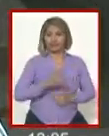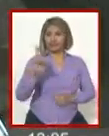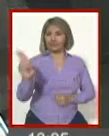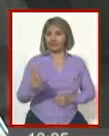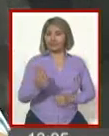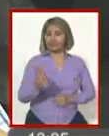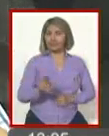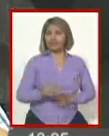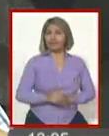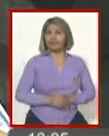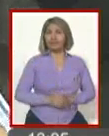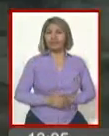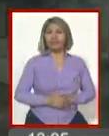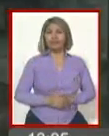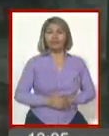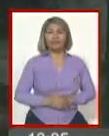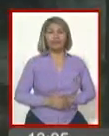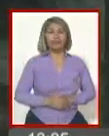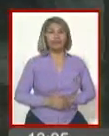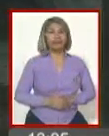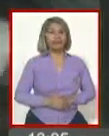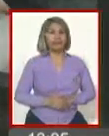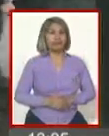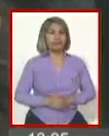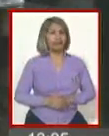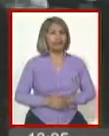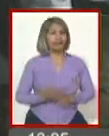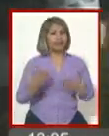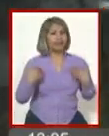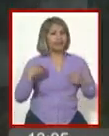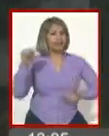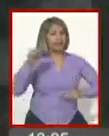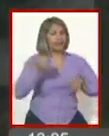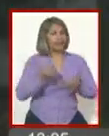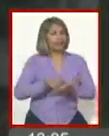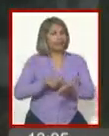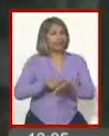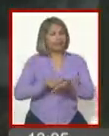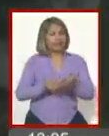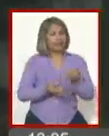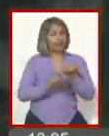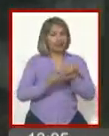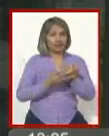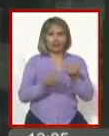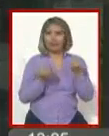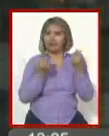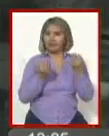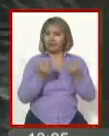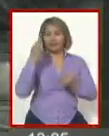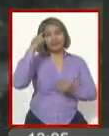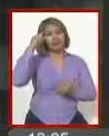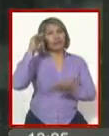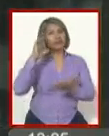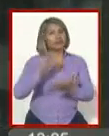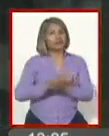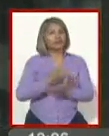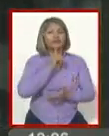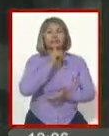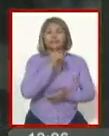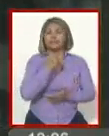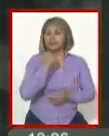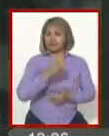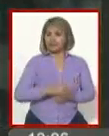y me está causando cierta incertidumbre porque tengo ahí harta plata guardada. No creo, no sé, mire,